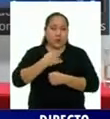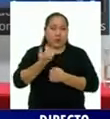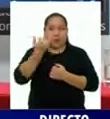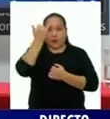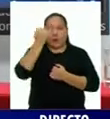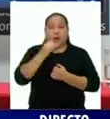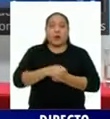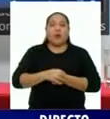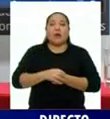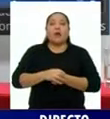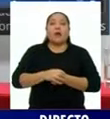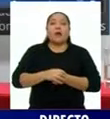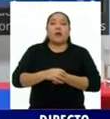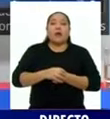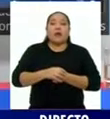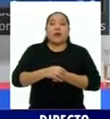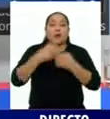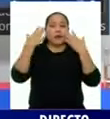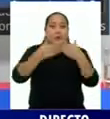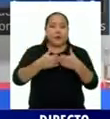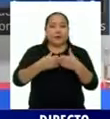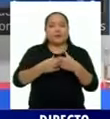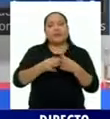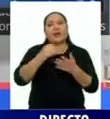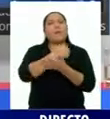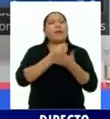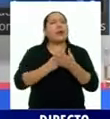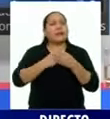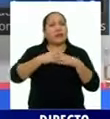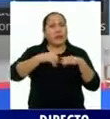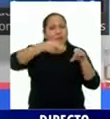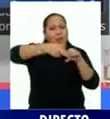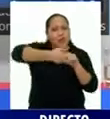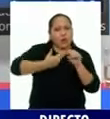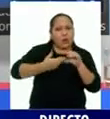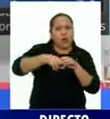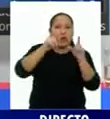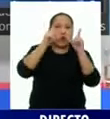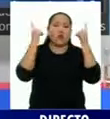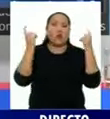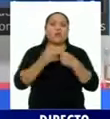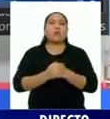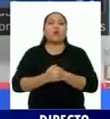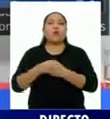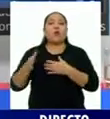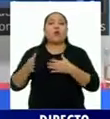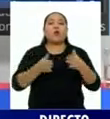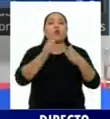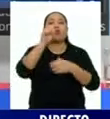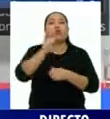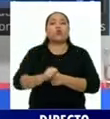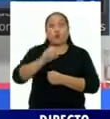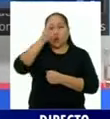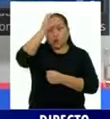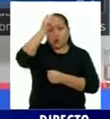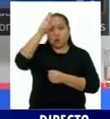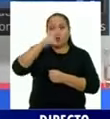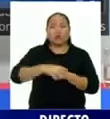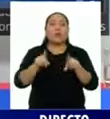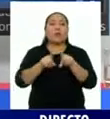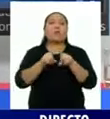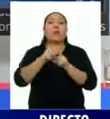zona del eje petrolero en Loreto, del Corredor Vial Sur en Cusco y la operación de Mercurio